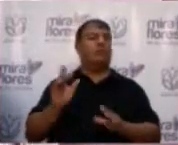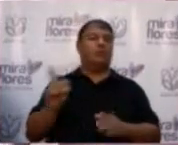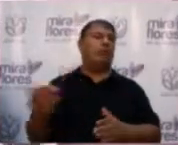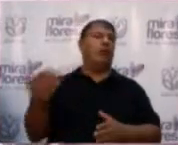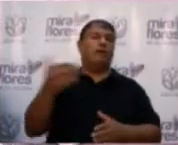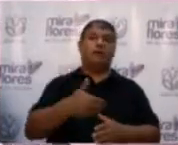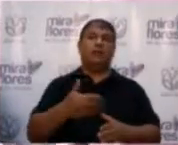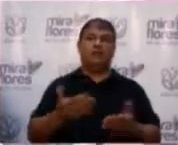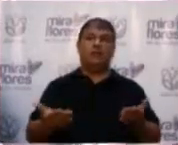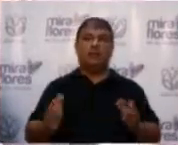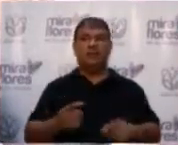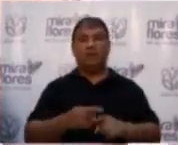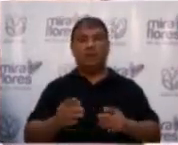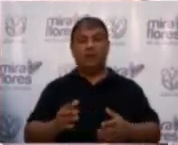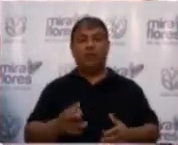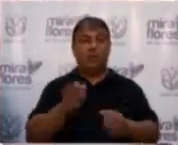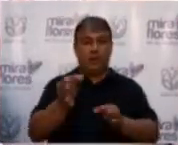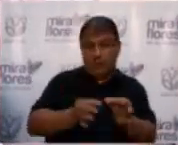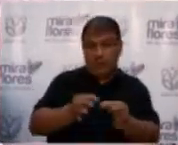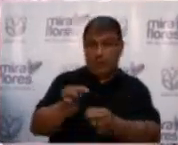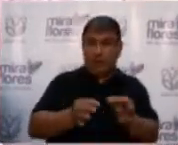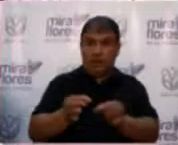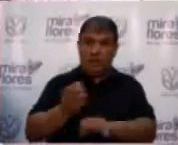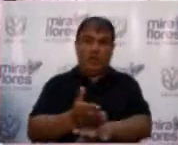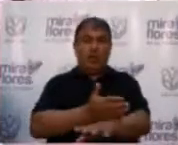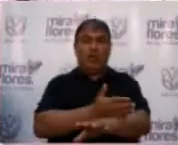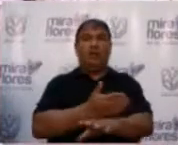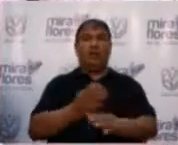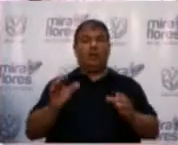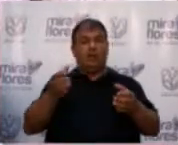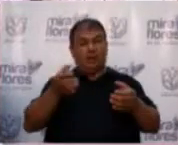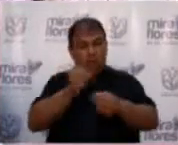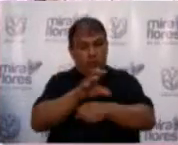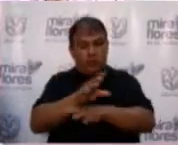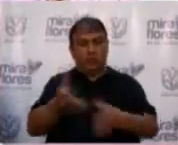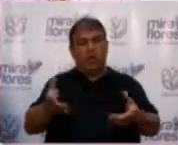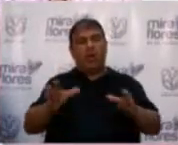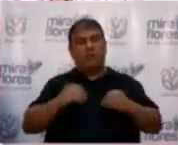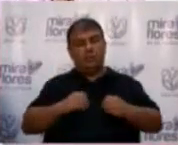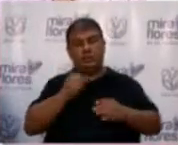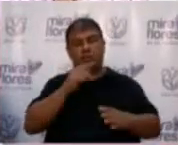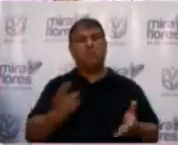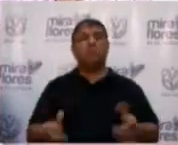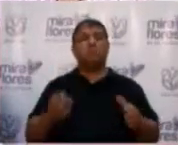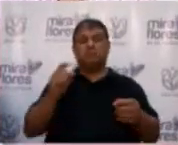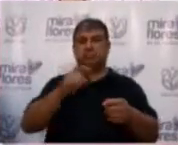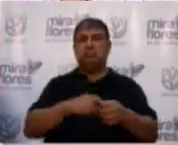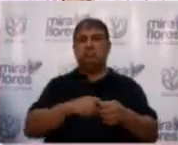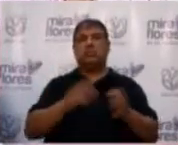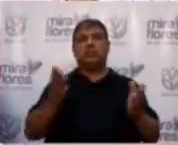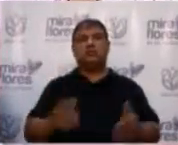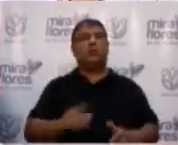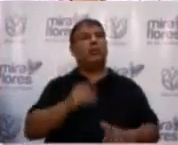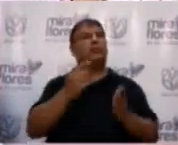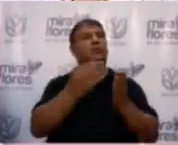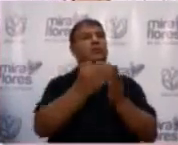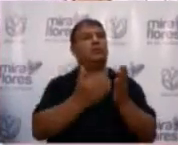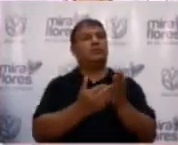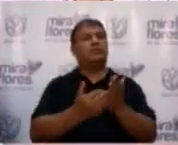pero por las consideraciones expuestas, y dado que el Consejo lo considera así, la consideramos presente. Muy bien, ¿tenemos algún otro